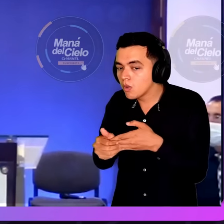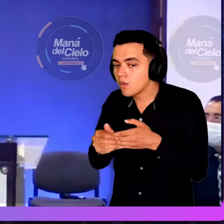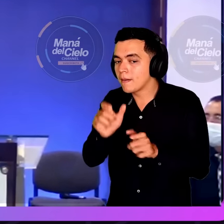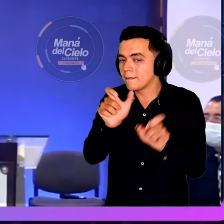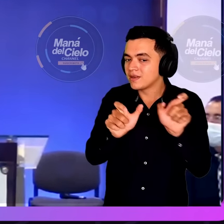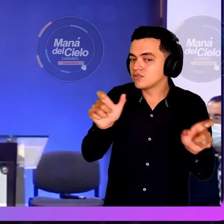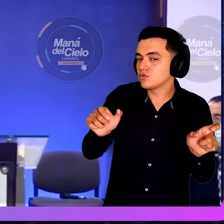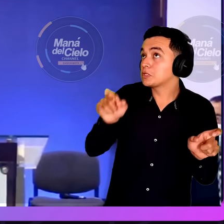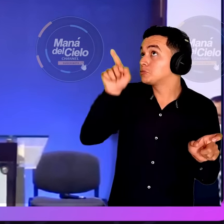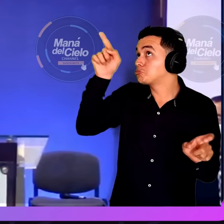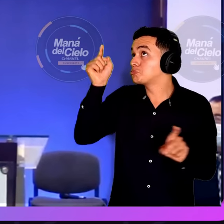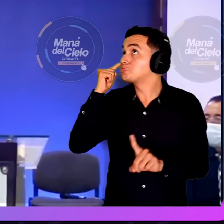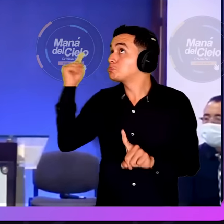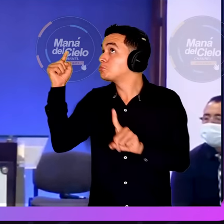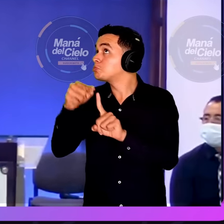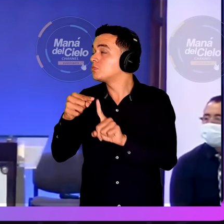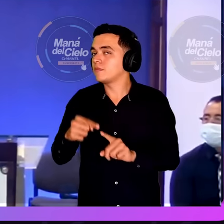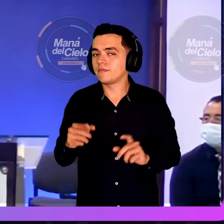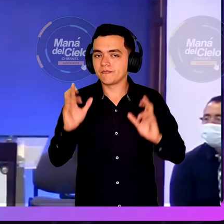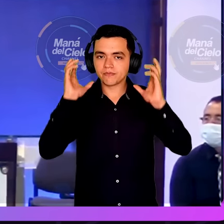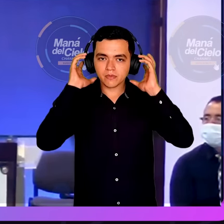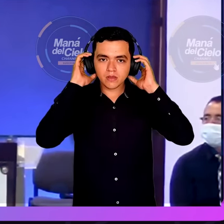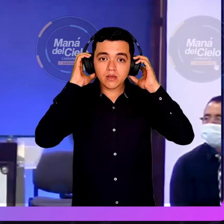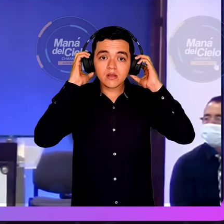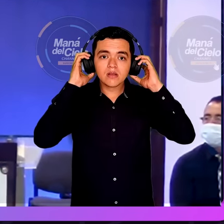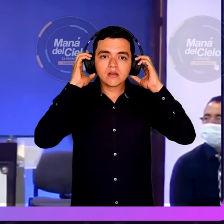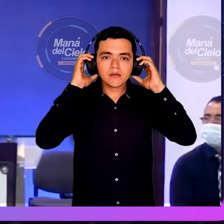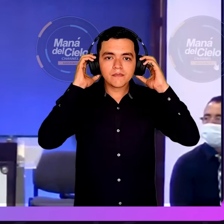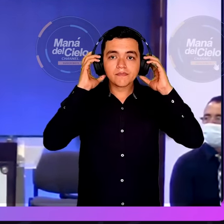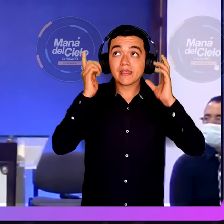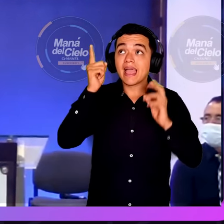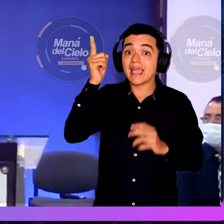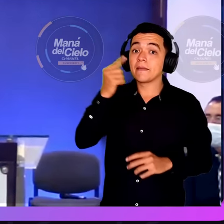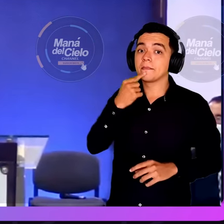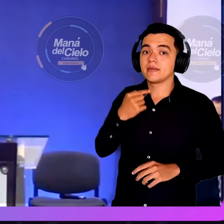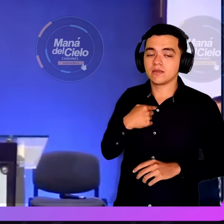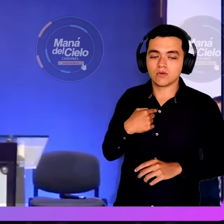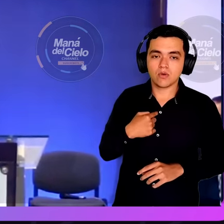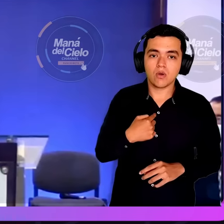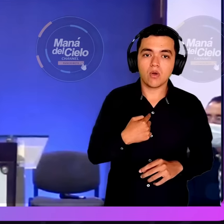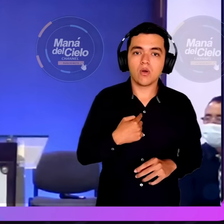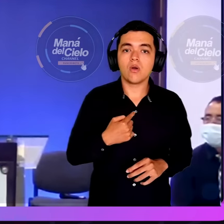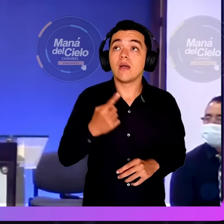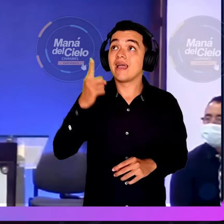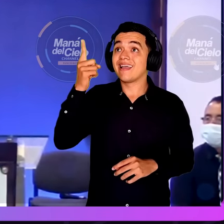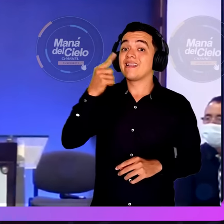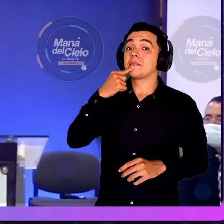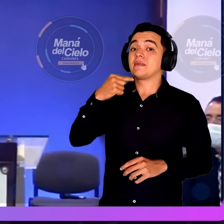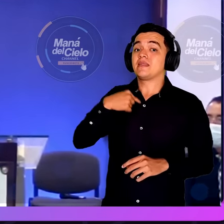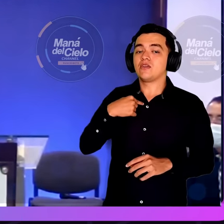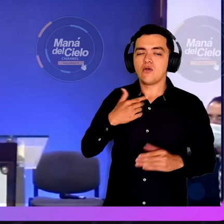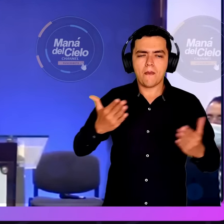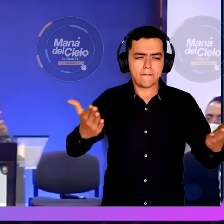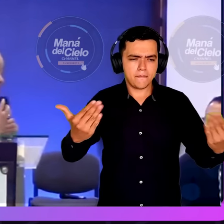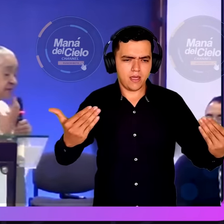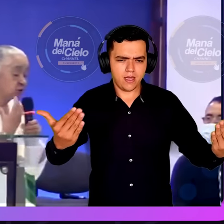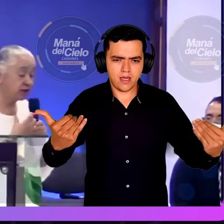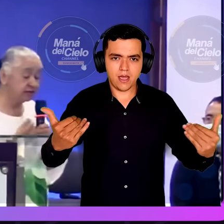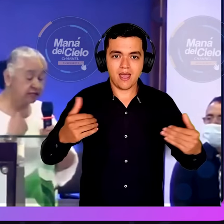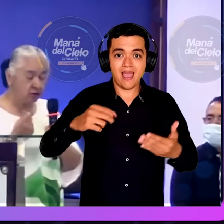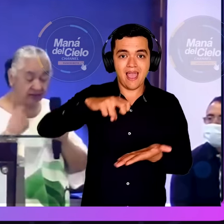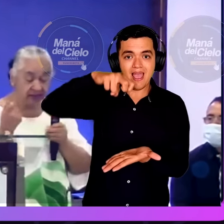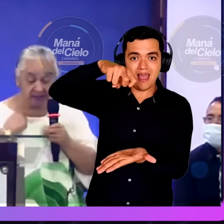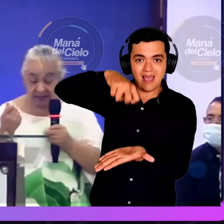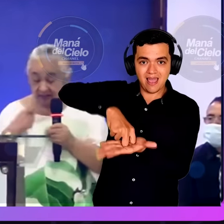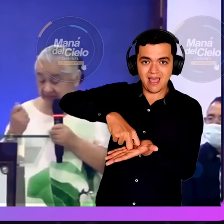otro día, entre los tres. Y el día que me tocó dirigir a mí, yo le dije, Señor, dime cómo voy a manejar este día que me